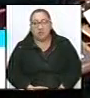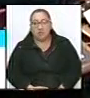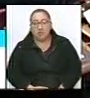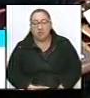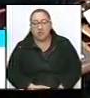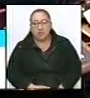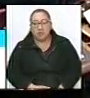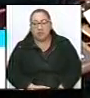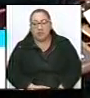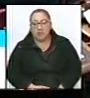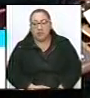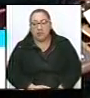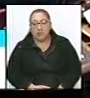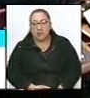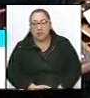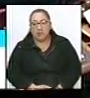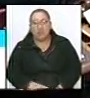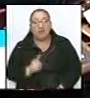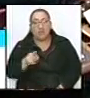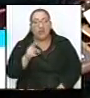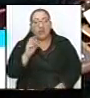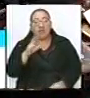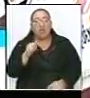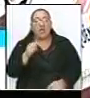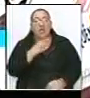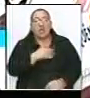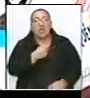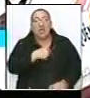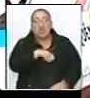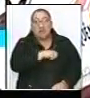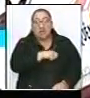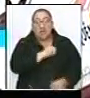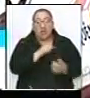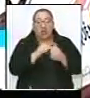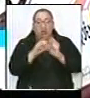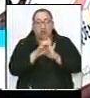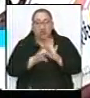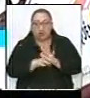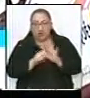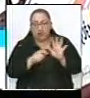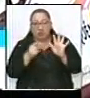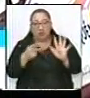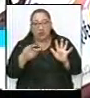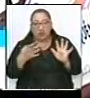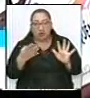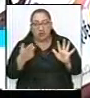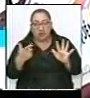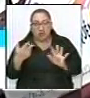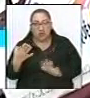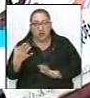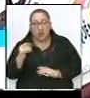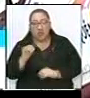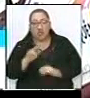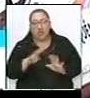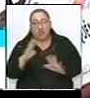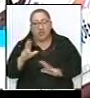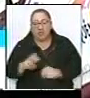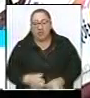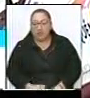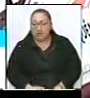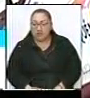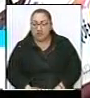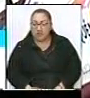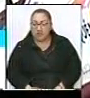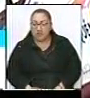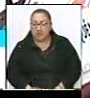ubicado en España, que es la fuente de la Constitución, no solamente el 79, sino el 93, el veto